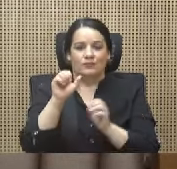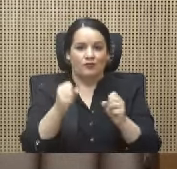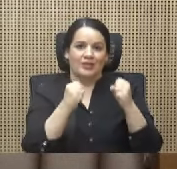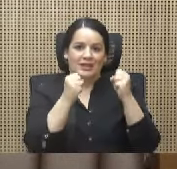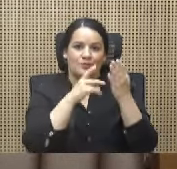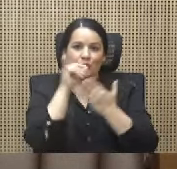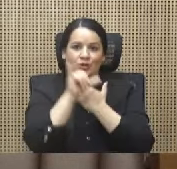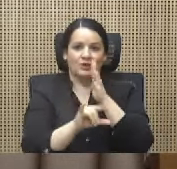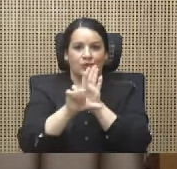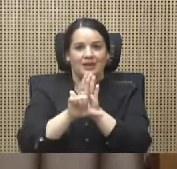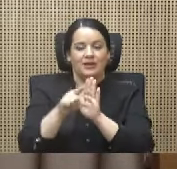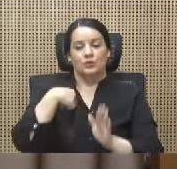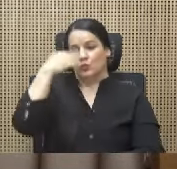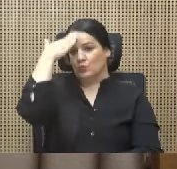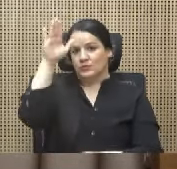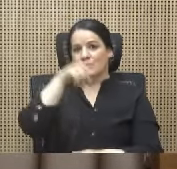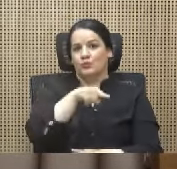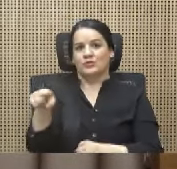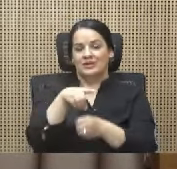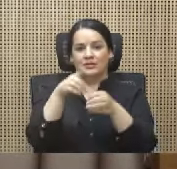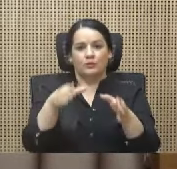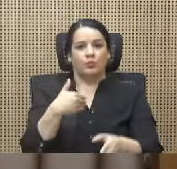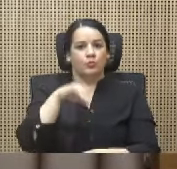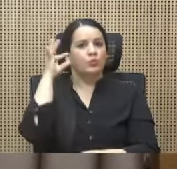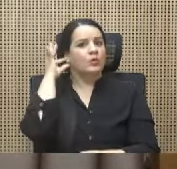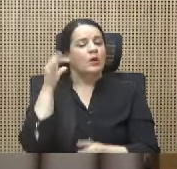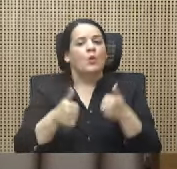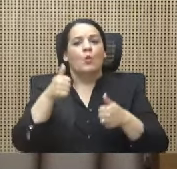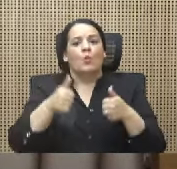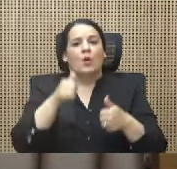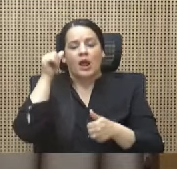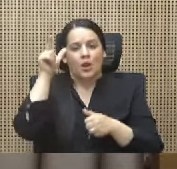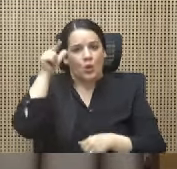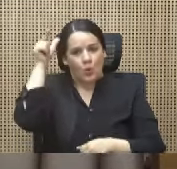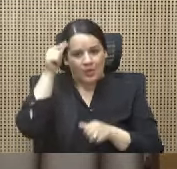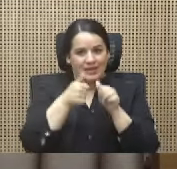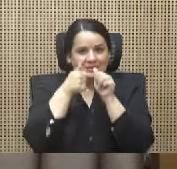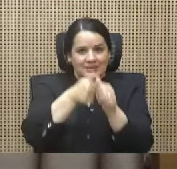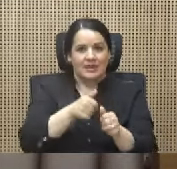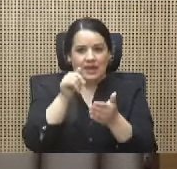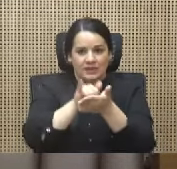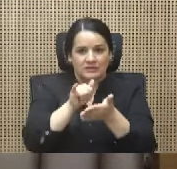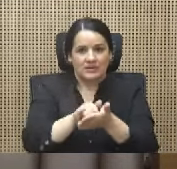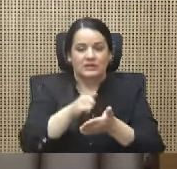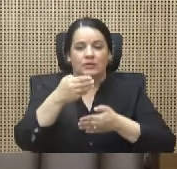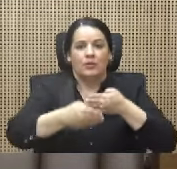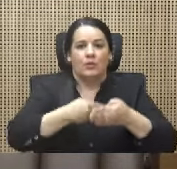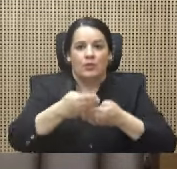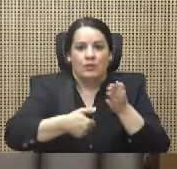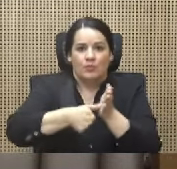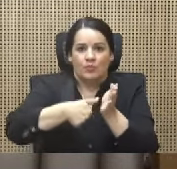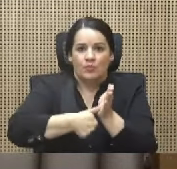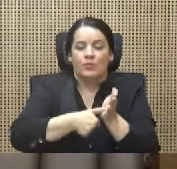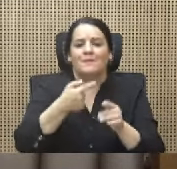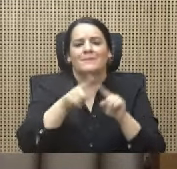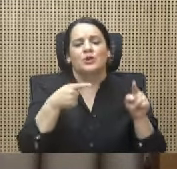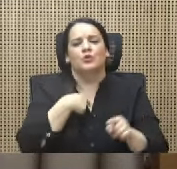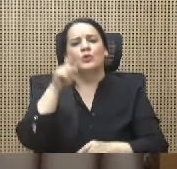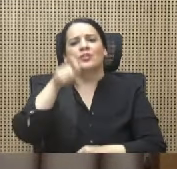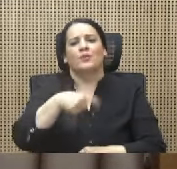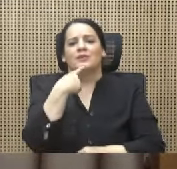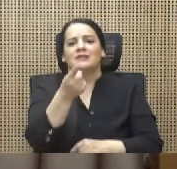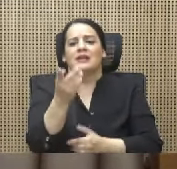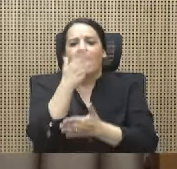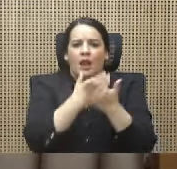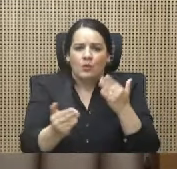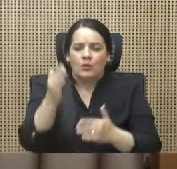No sé, diputadas y diputados, cuál sea la lógica que sigan estas votaciones. Aunque sí tengo que decirles algo, considerando